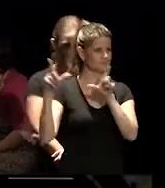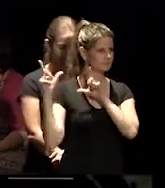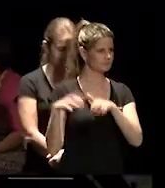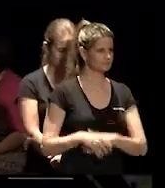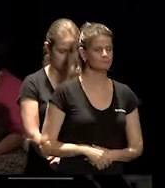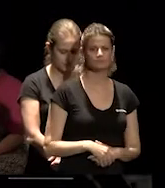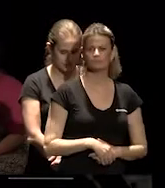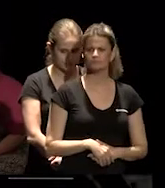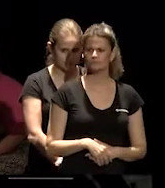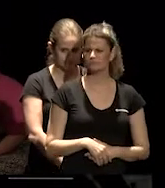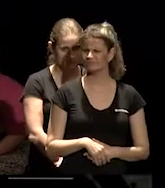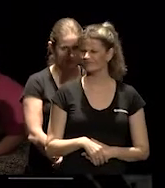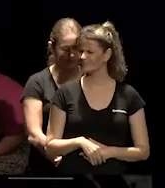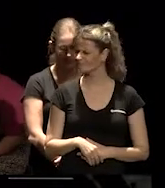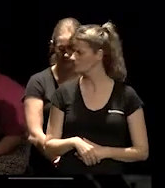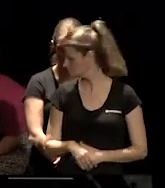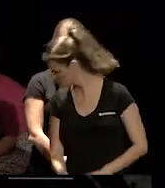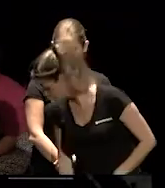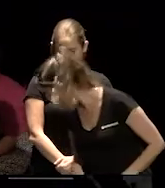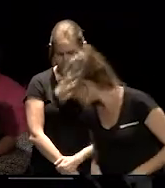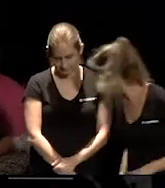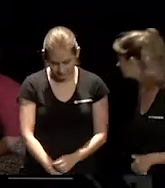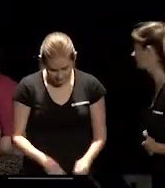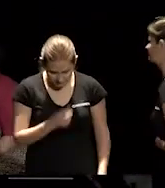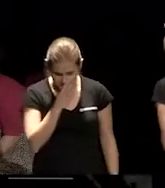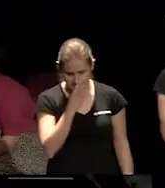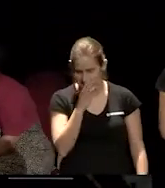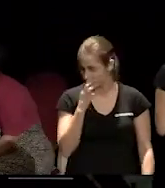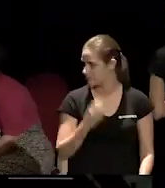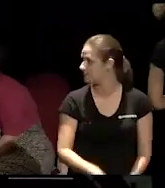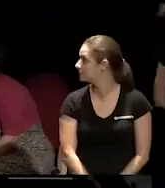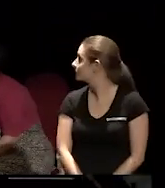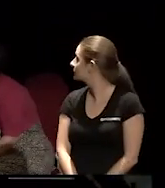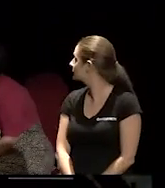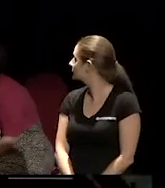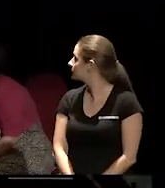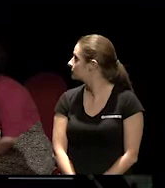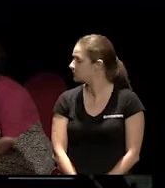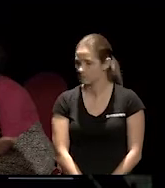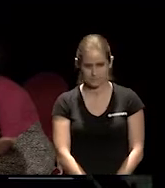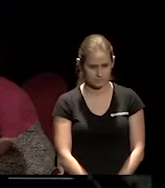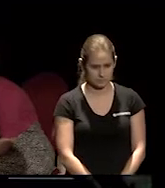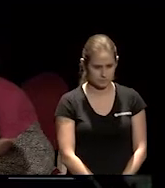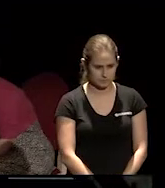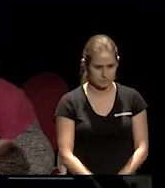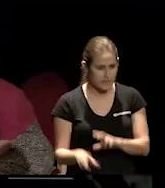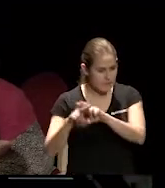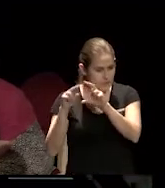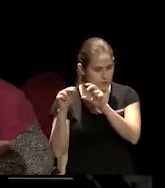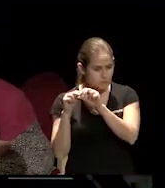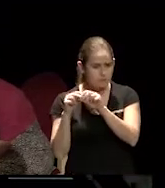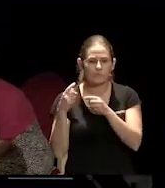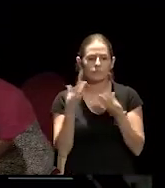Hubo un ensayo, sabe Dios cuándo, hace años. Pero me rescaté el vídeo por ahí. Tenemos colgadas cosas del